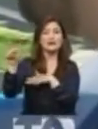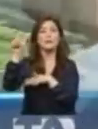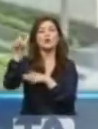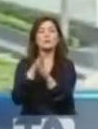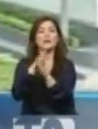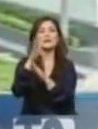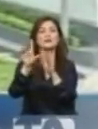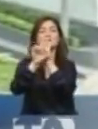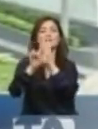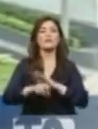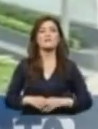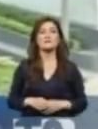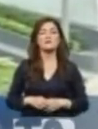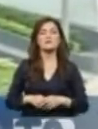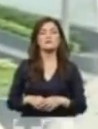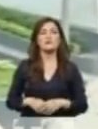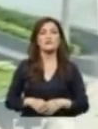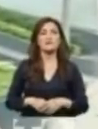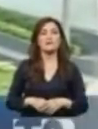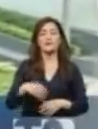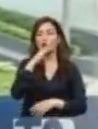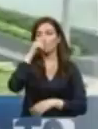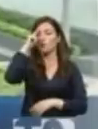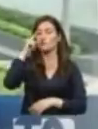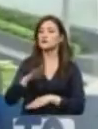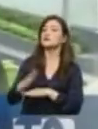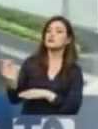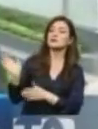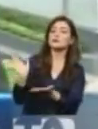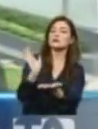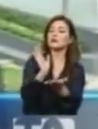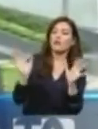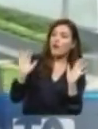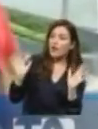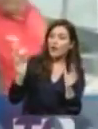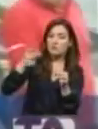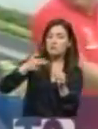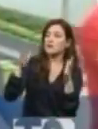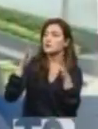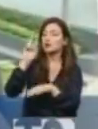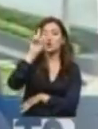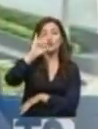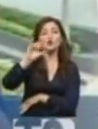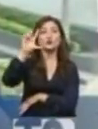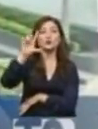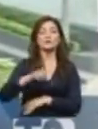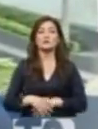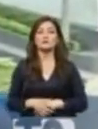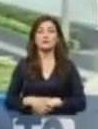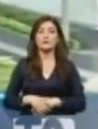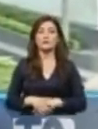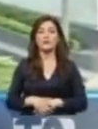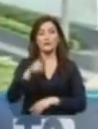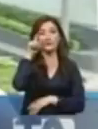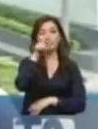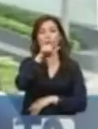penalista Antonio Gagliardo. En caso que él no concurra a este señalamiento el 2 de julio, tranquilamente tanto